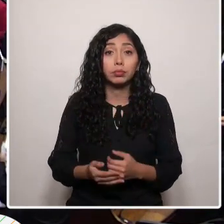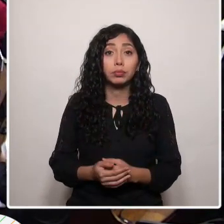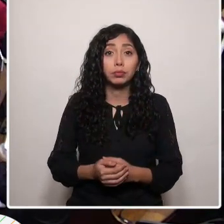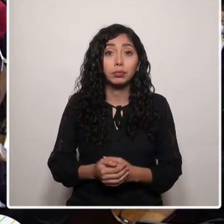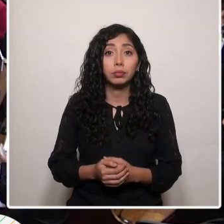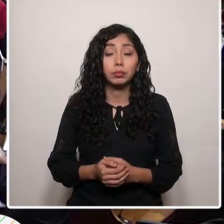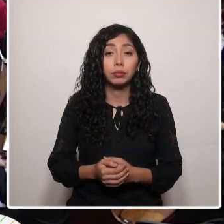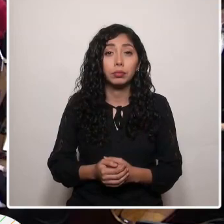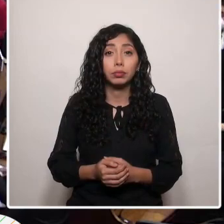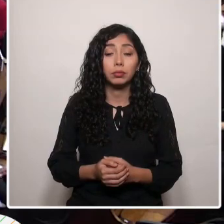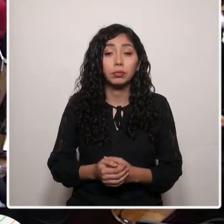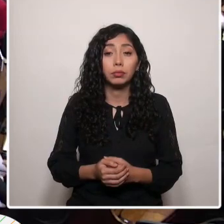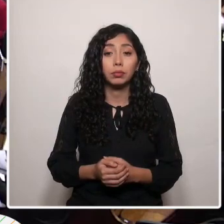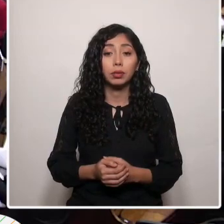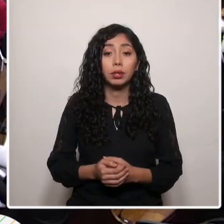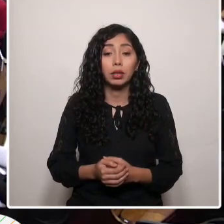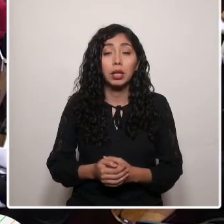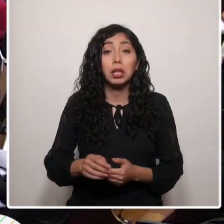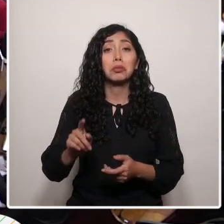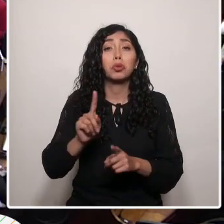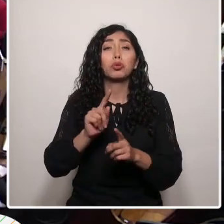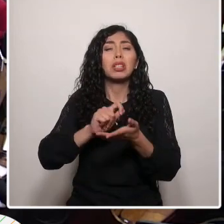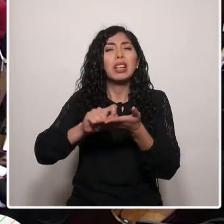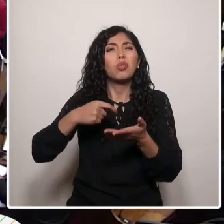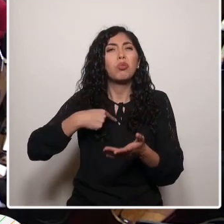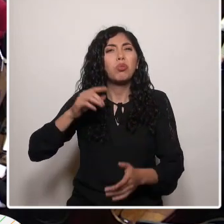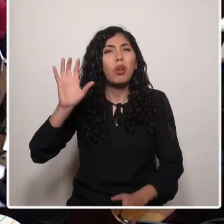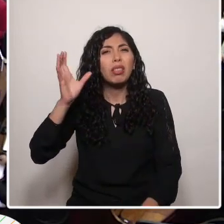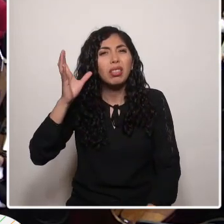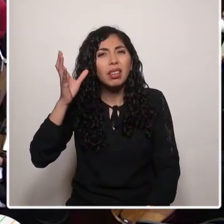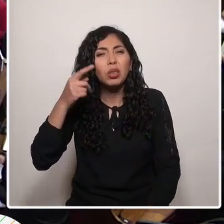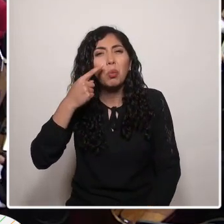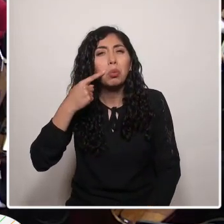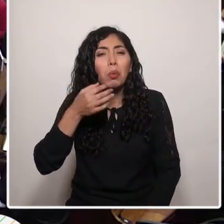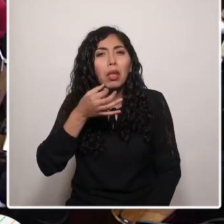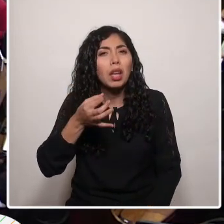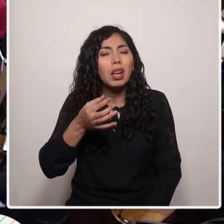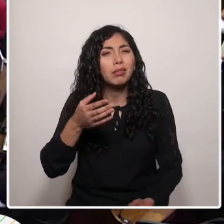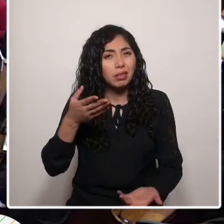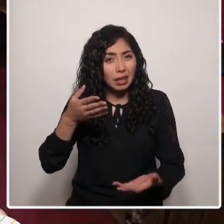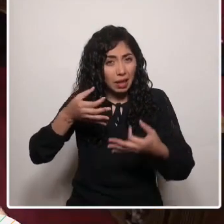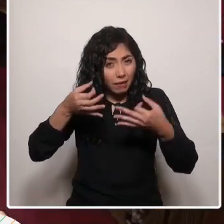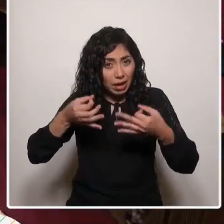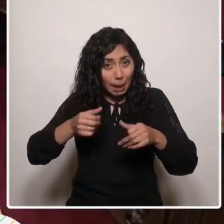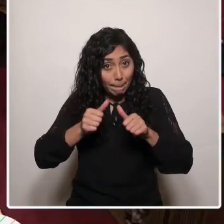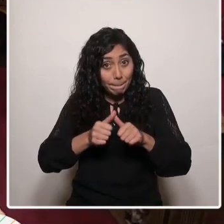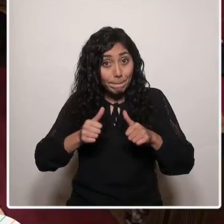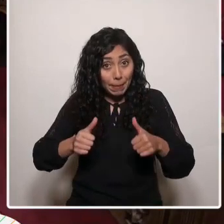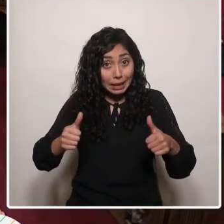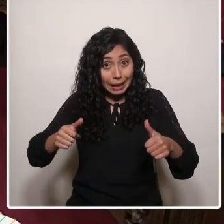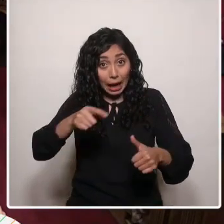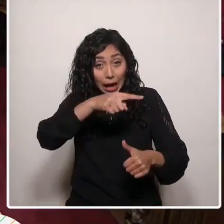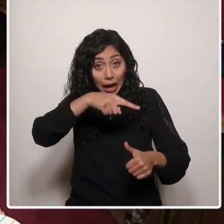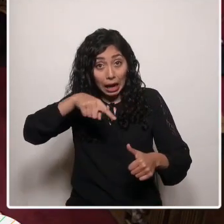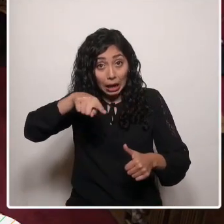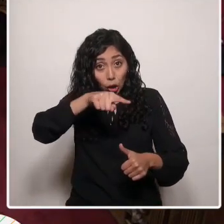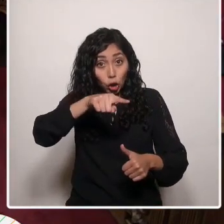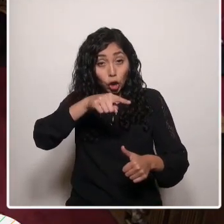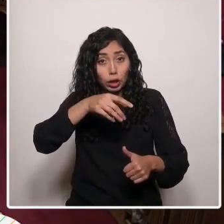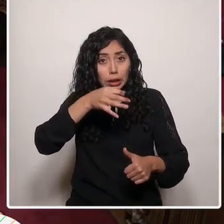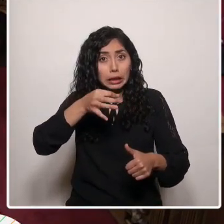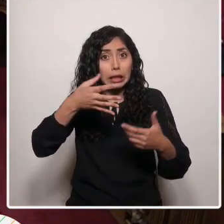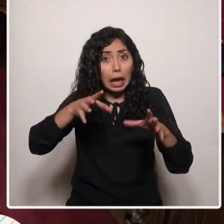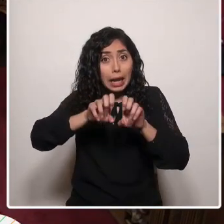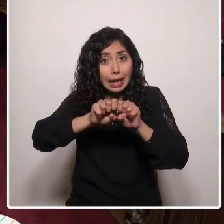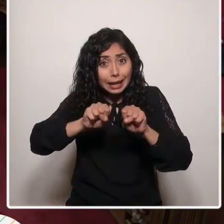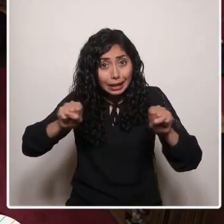Don Hugo. No, secretario, pasa que lo estoy entendiendo. Sí, efectivamente se reconoce por parte de la mesa que se hizo el segundo